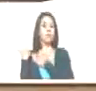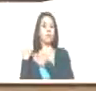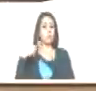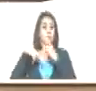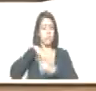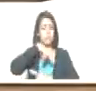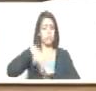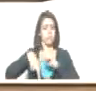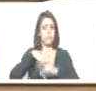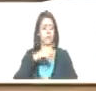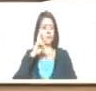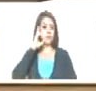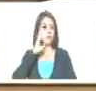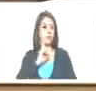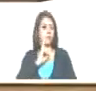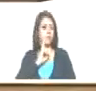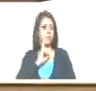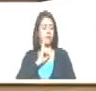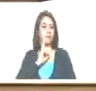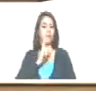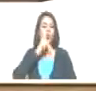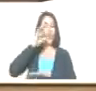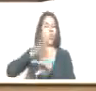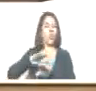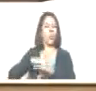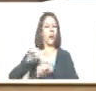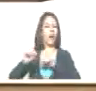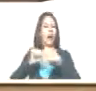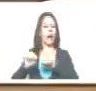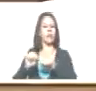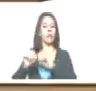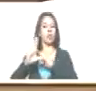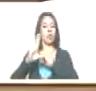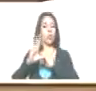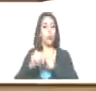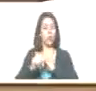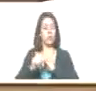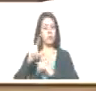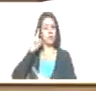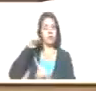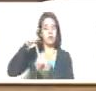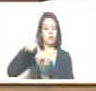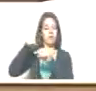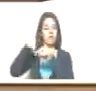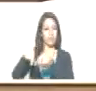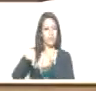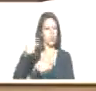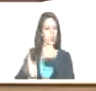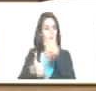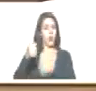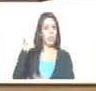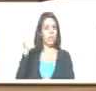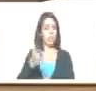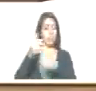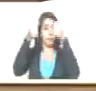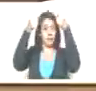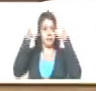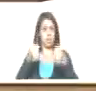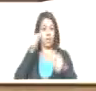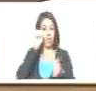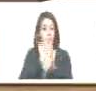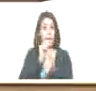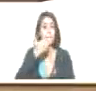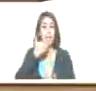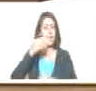Bolivariana, incurre en actos de corrupción, su destino es y será la cárcel. Y pedimos